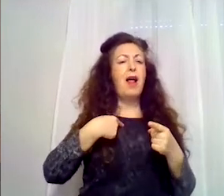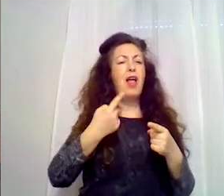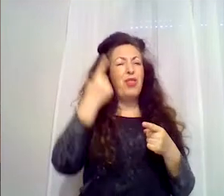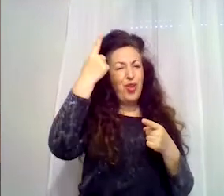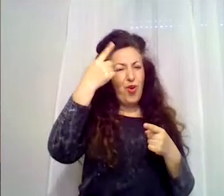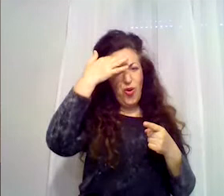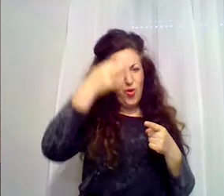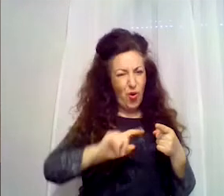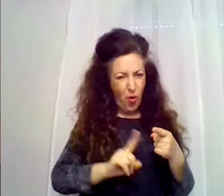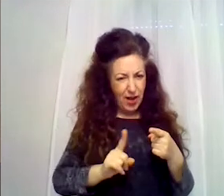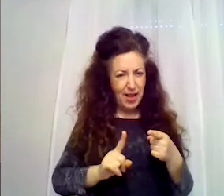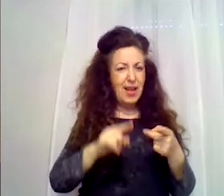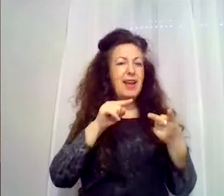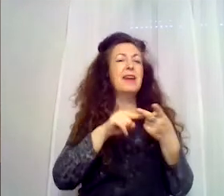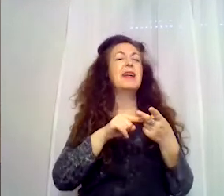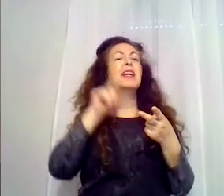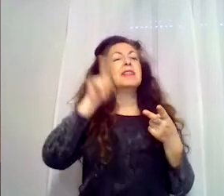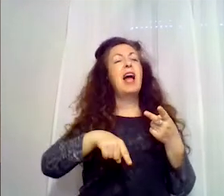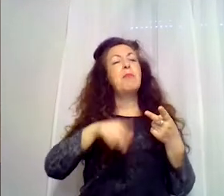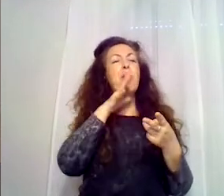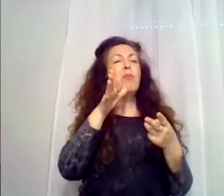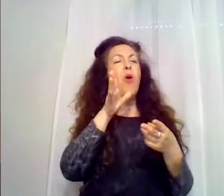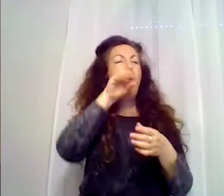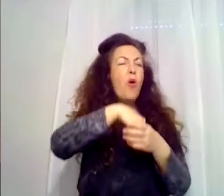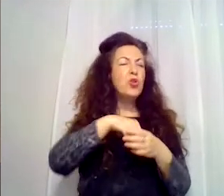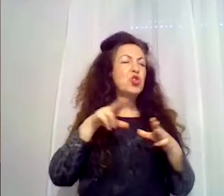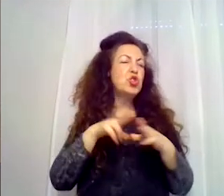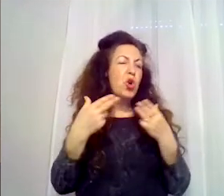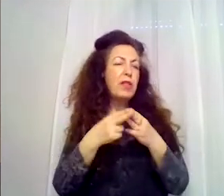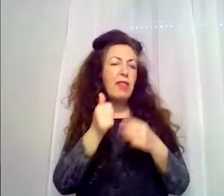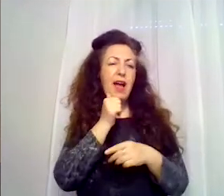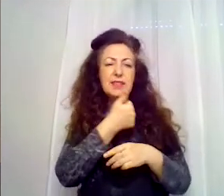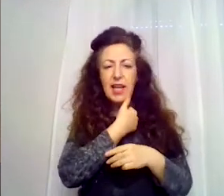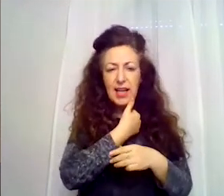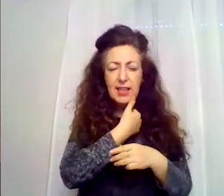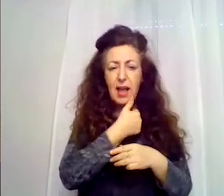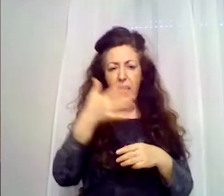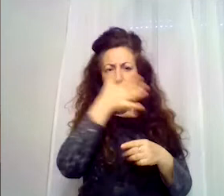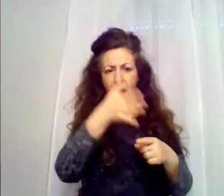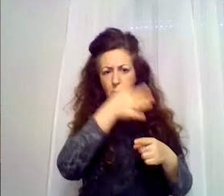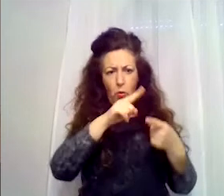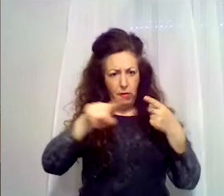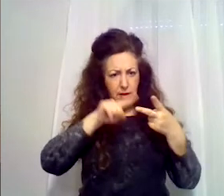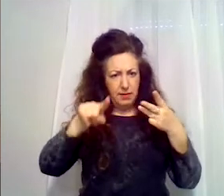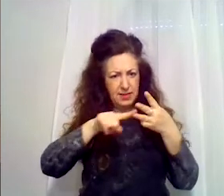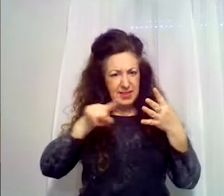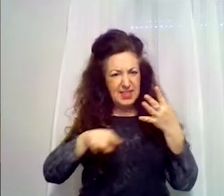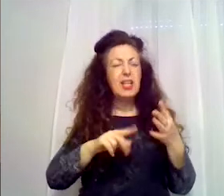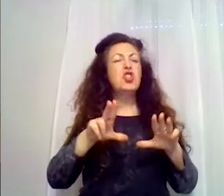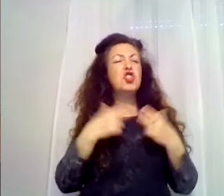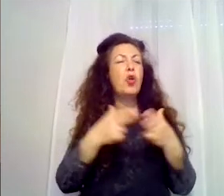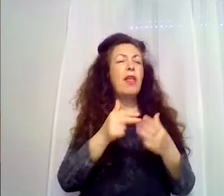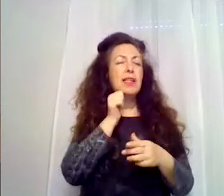te puedes tener encontronazos de todo tipo, ¿no? Y conocemos que, bueno, pues que en aquella época